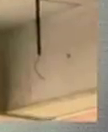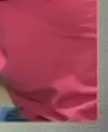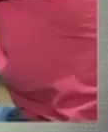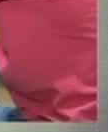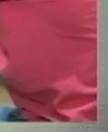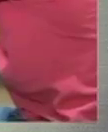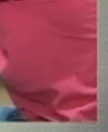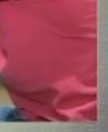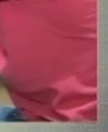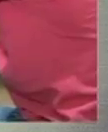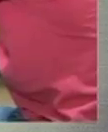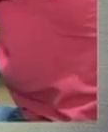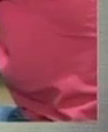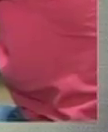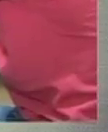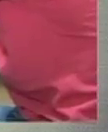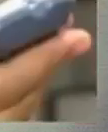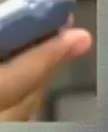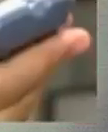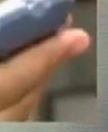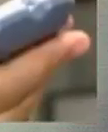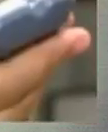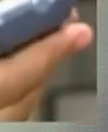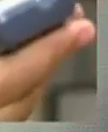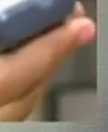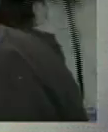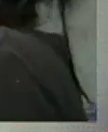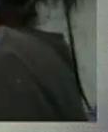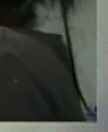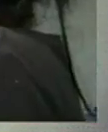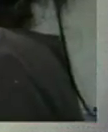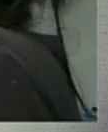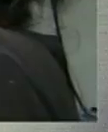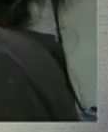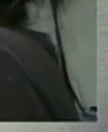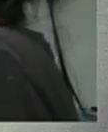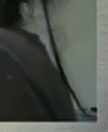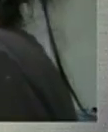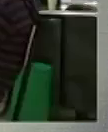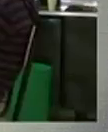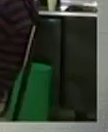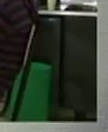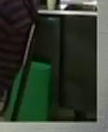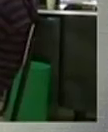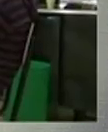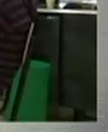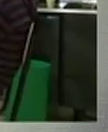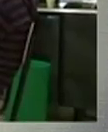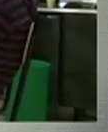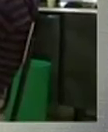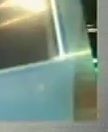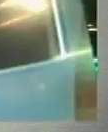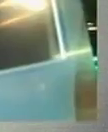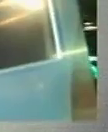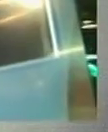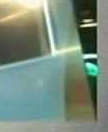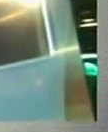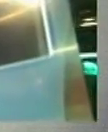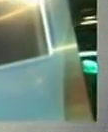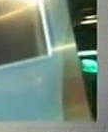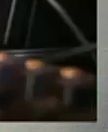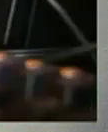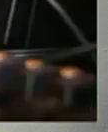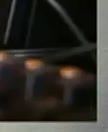ver y comprender los programas que estos emitan. Por esta razón, el Comité Defensor del Televidente se pregunta por el acceso que tiene la población sorda